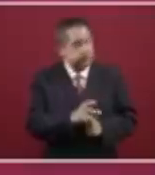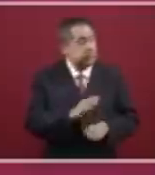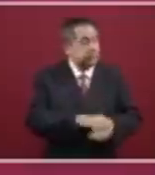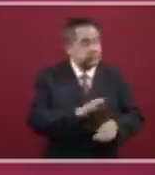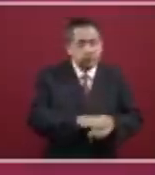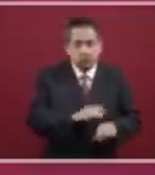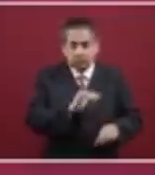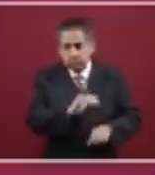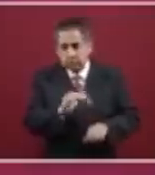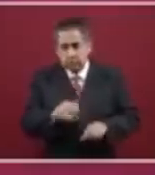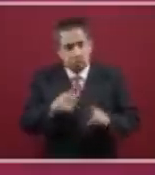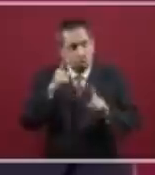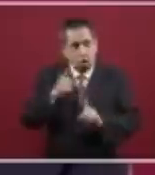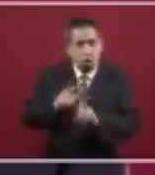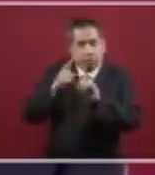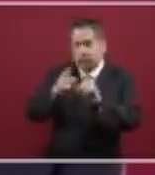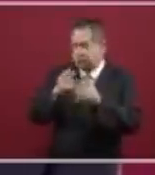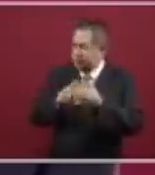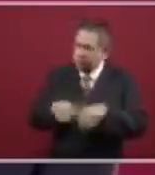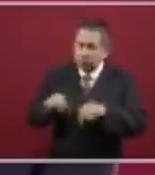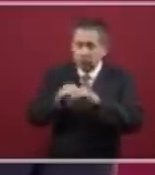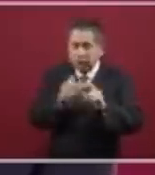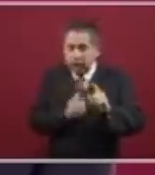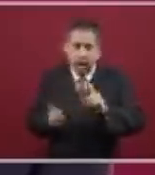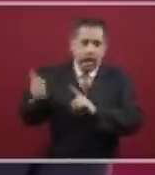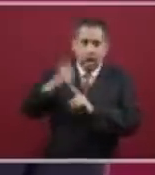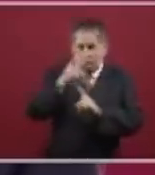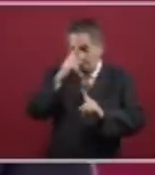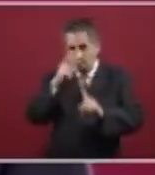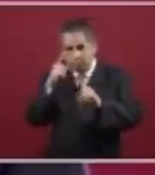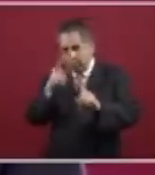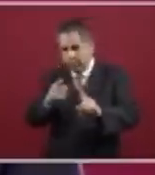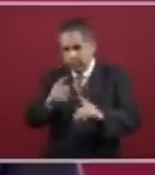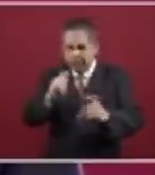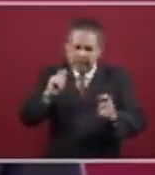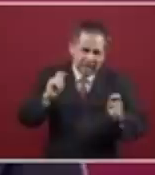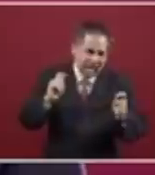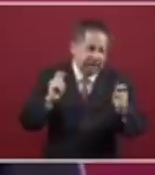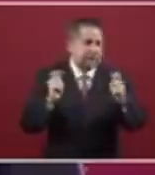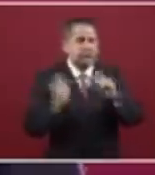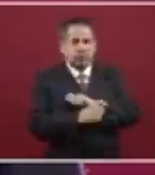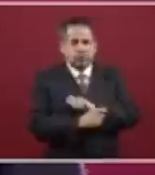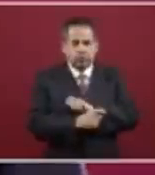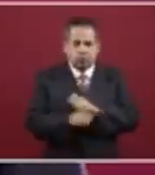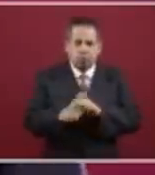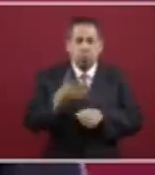de que hay un objetivo superior, la transformación,